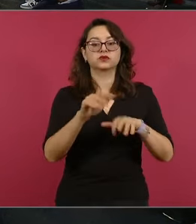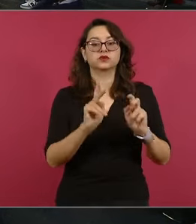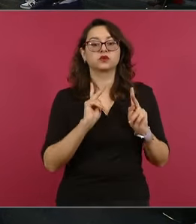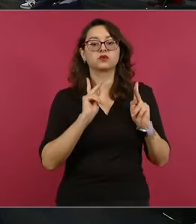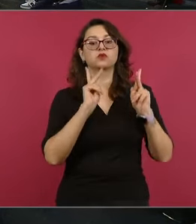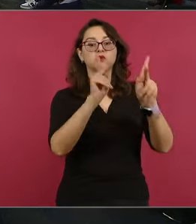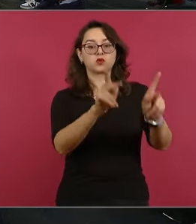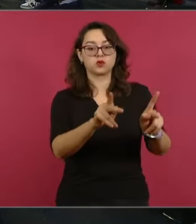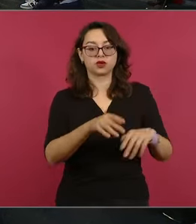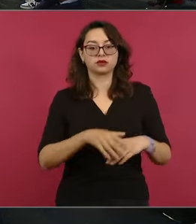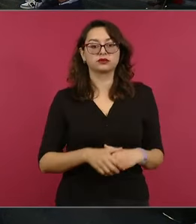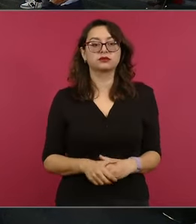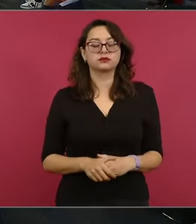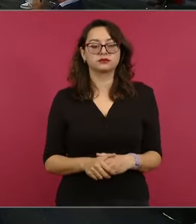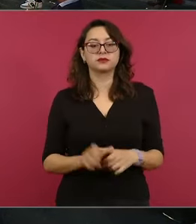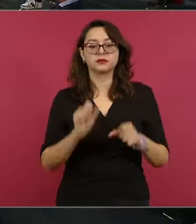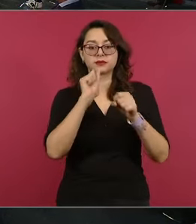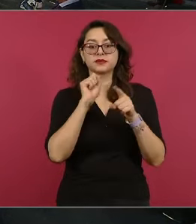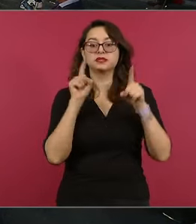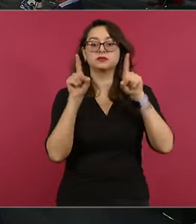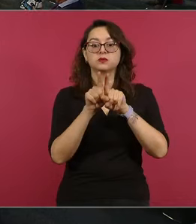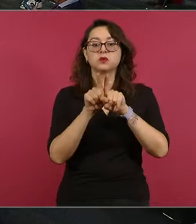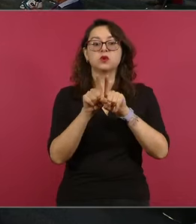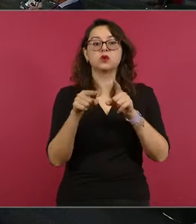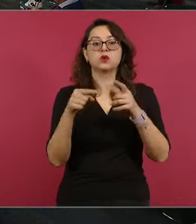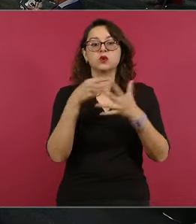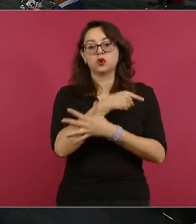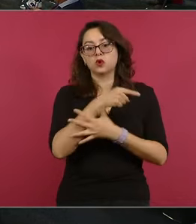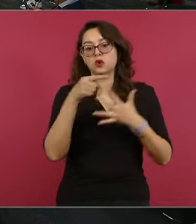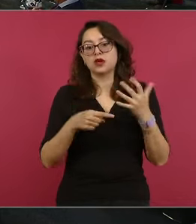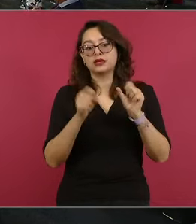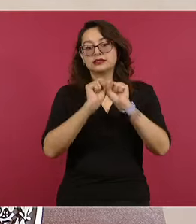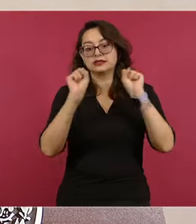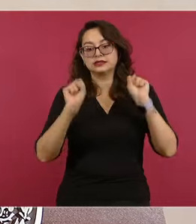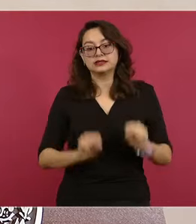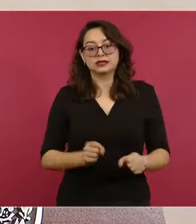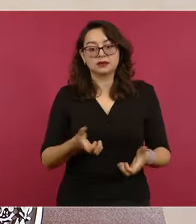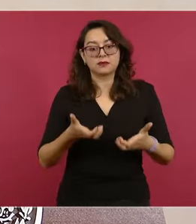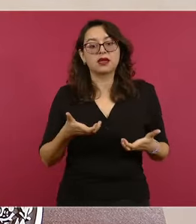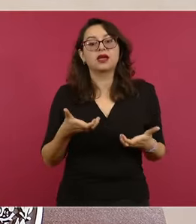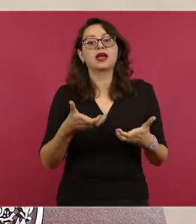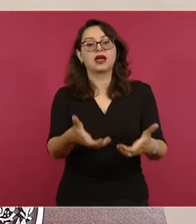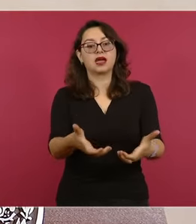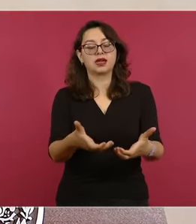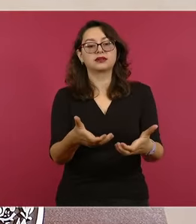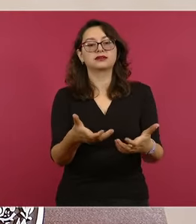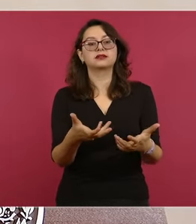concluir todo el sistema de carreteras